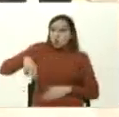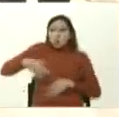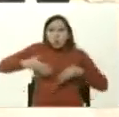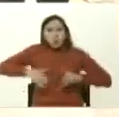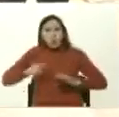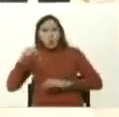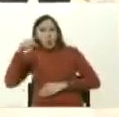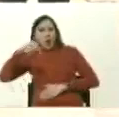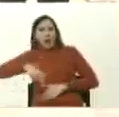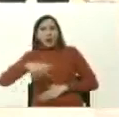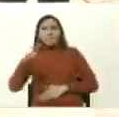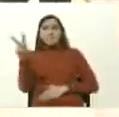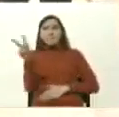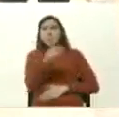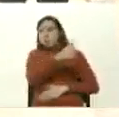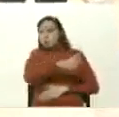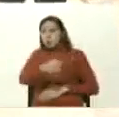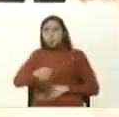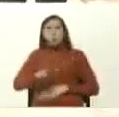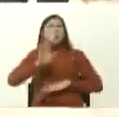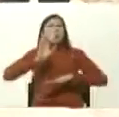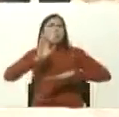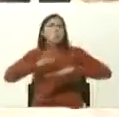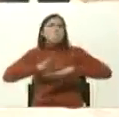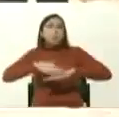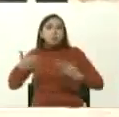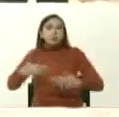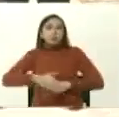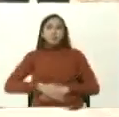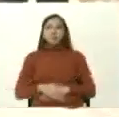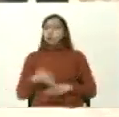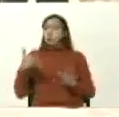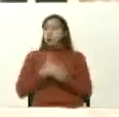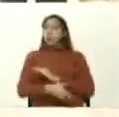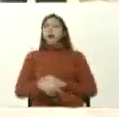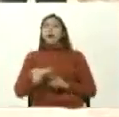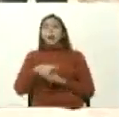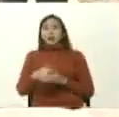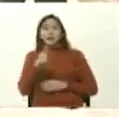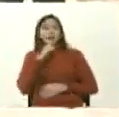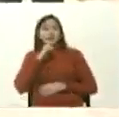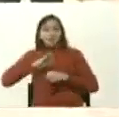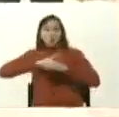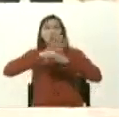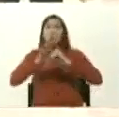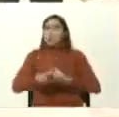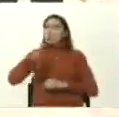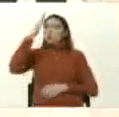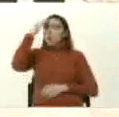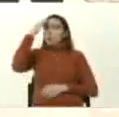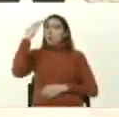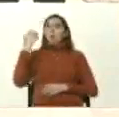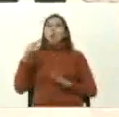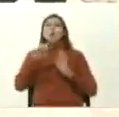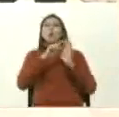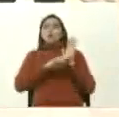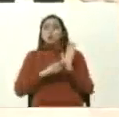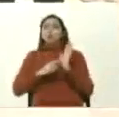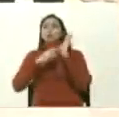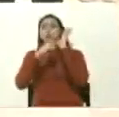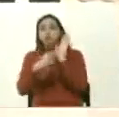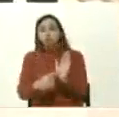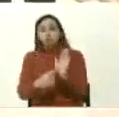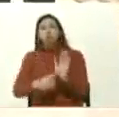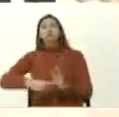los venezolanos y venezolanas, porque a pesar de las complejidades de la pandemia y cumpliendo, como lo ha